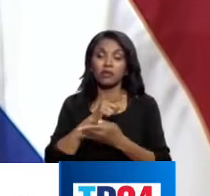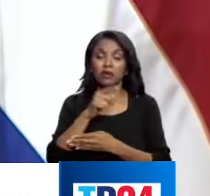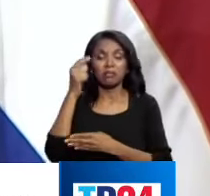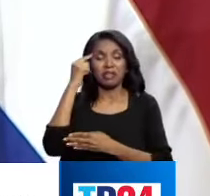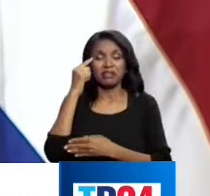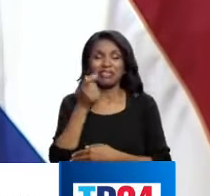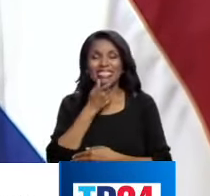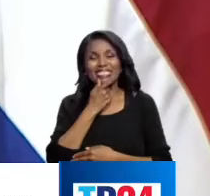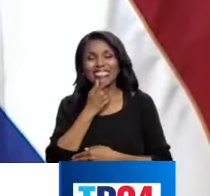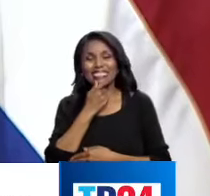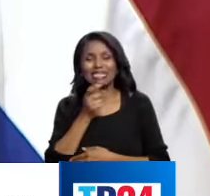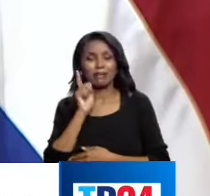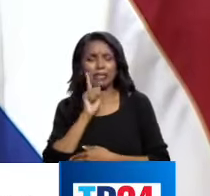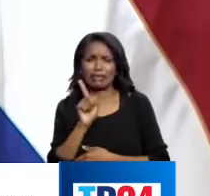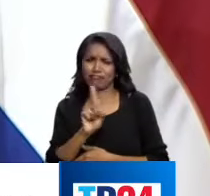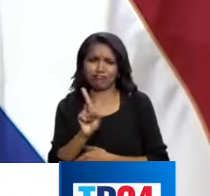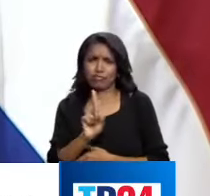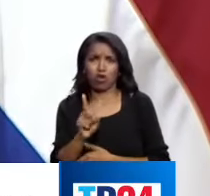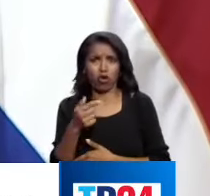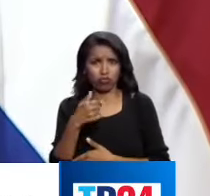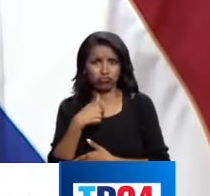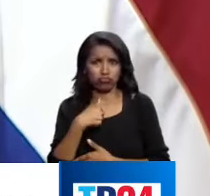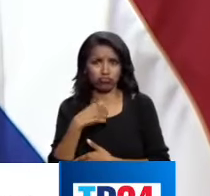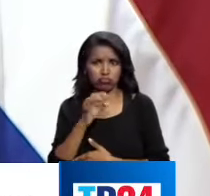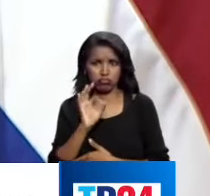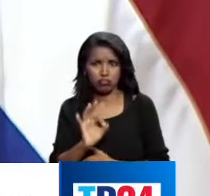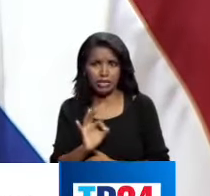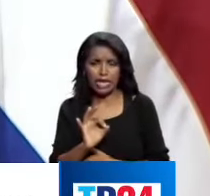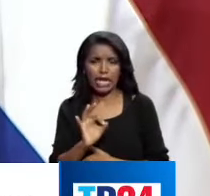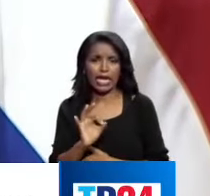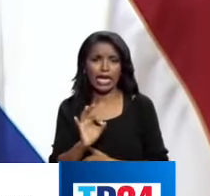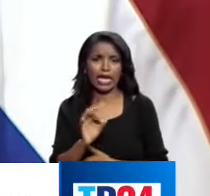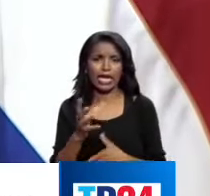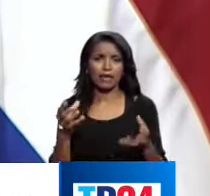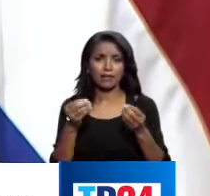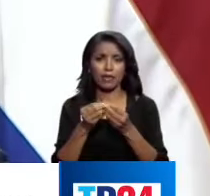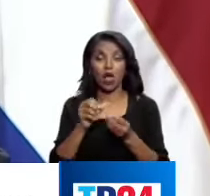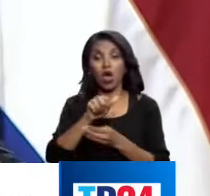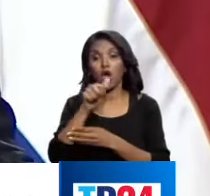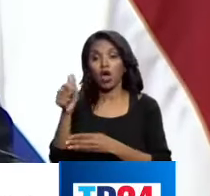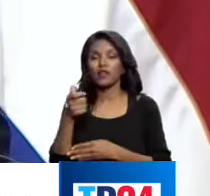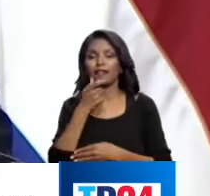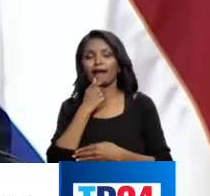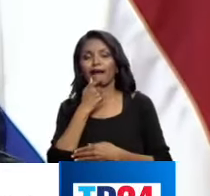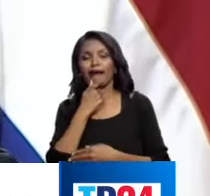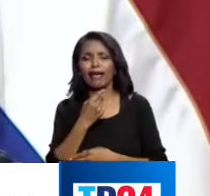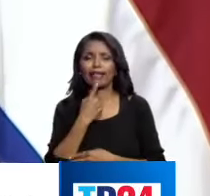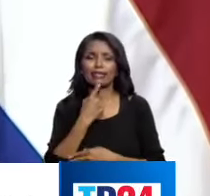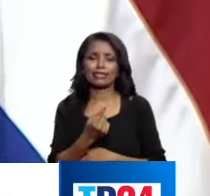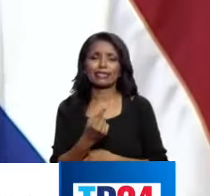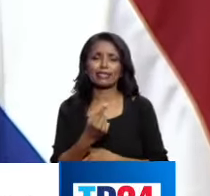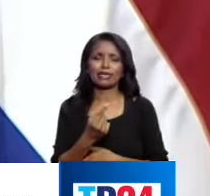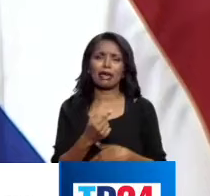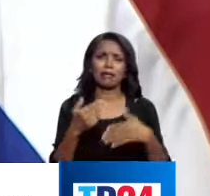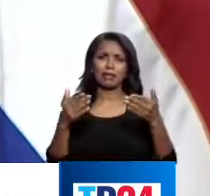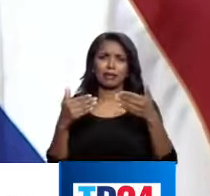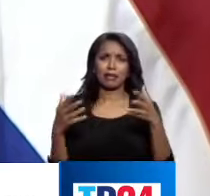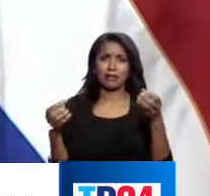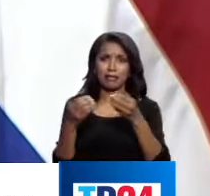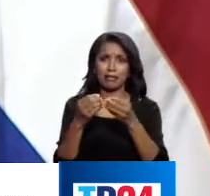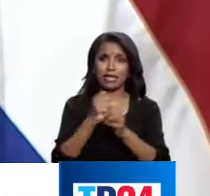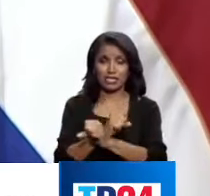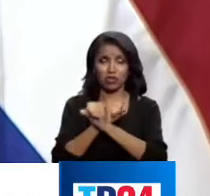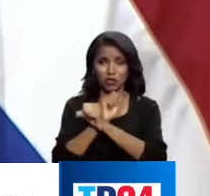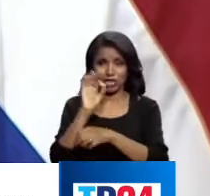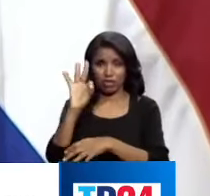risa, hemos incrementado nuestros visitantes. Aunque a muchos les cause risa decir que Panamá es más seguro